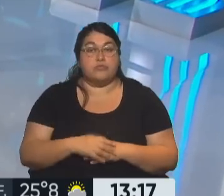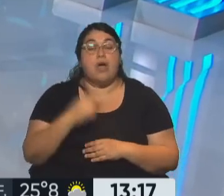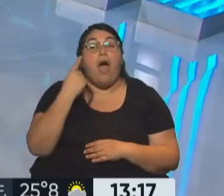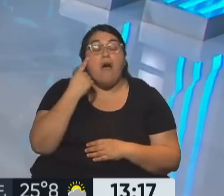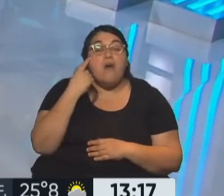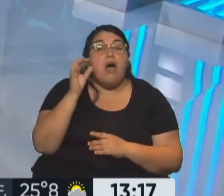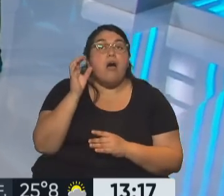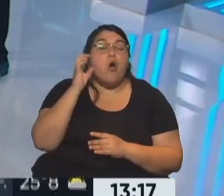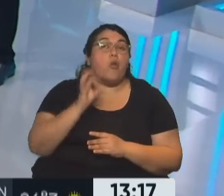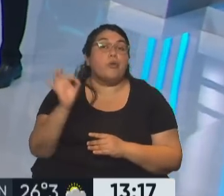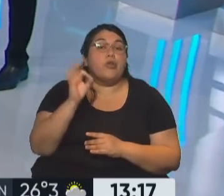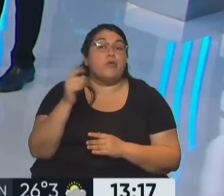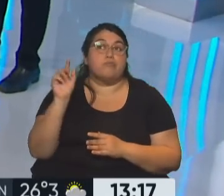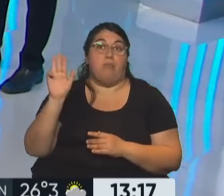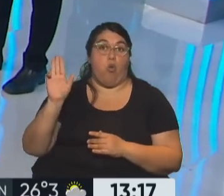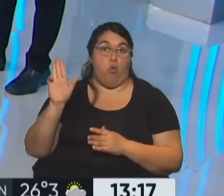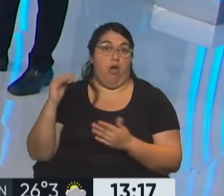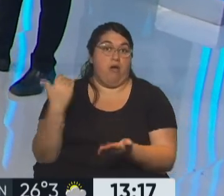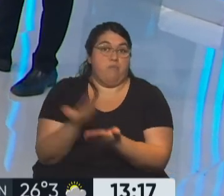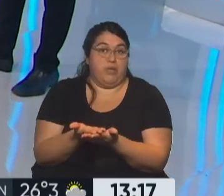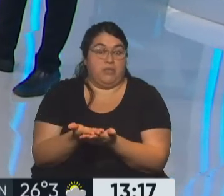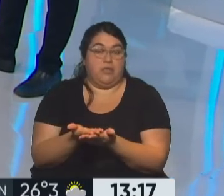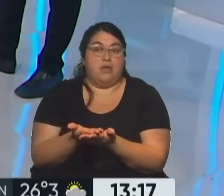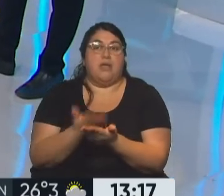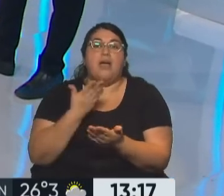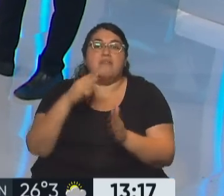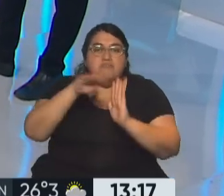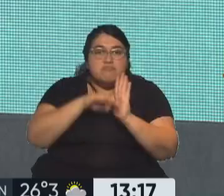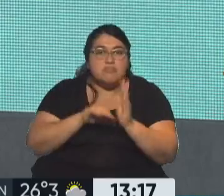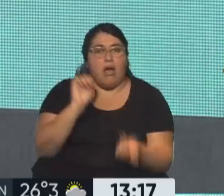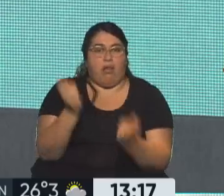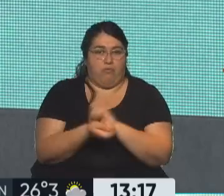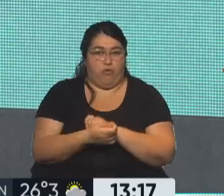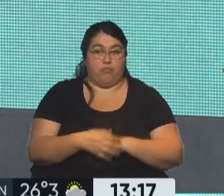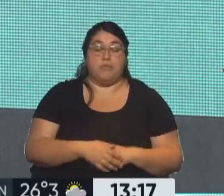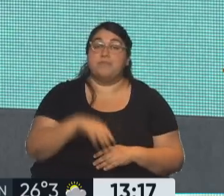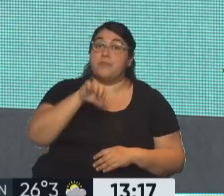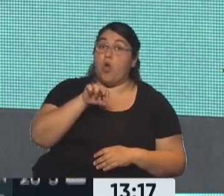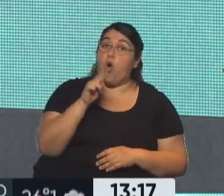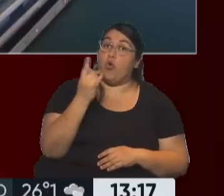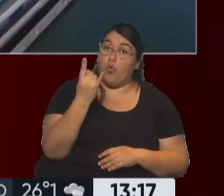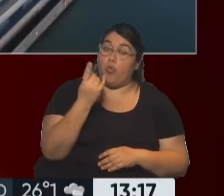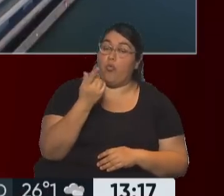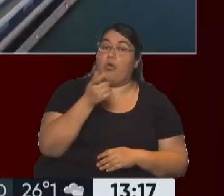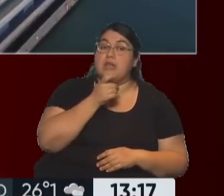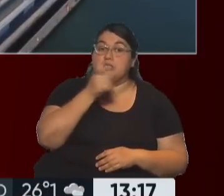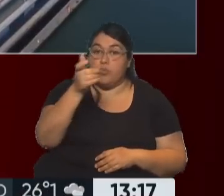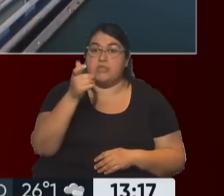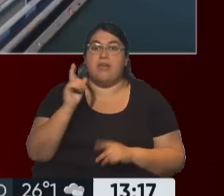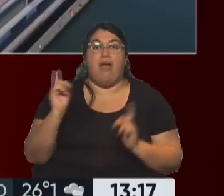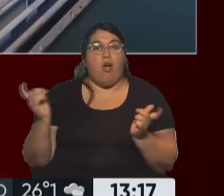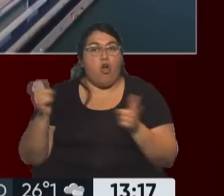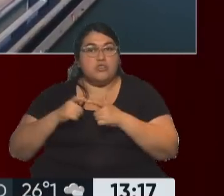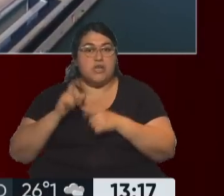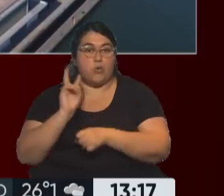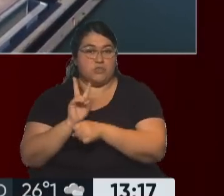ONU, ¿no? Ante el planteo de Lula da Silva de reformas en este Consejo de Seguridad. Sí, la respuesta de la ONU y del Consejo de Seguridad, claro, ¿no? Sobre lógico.